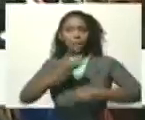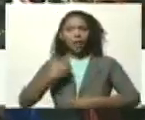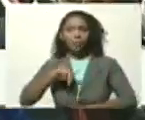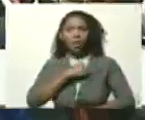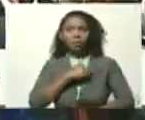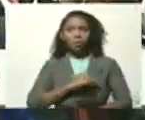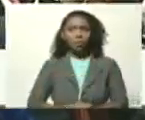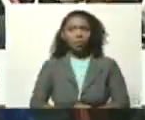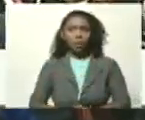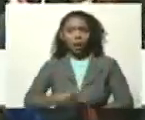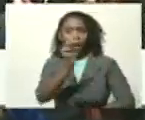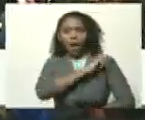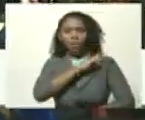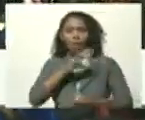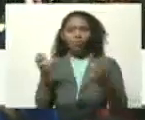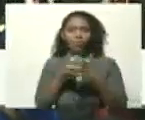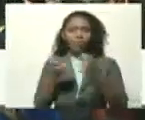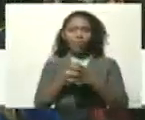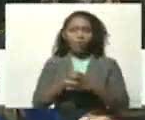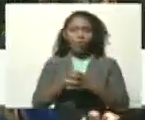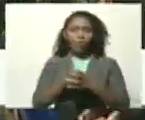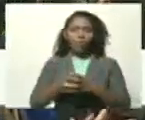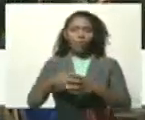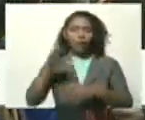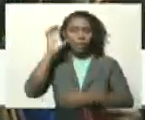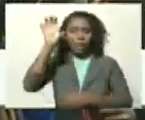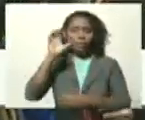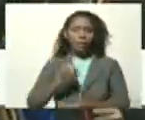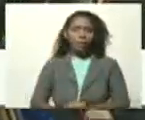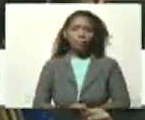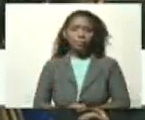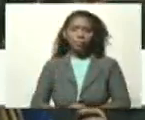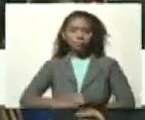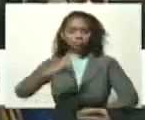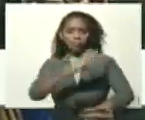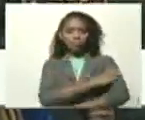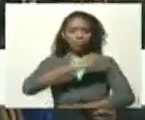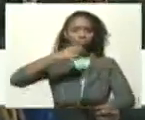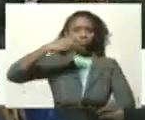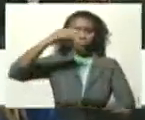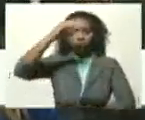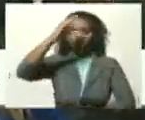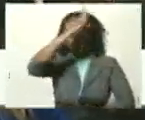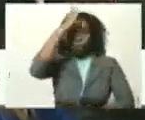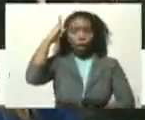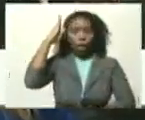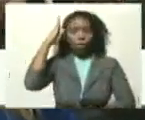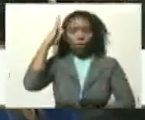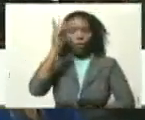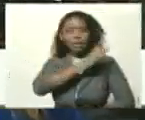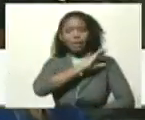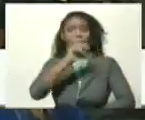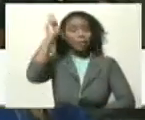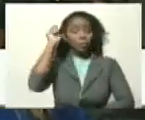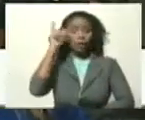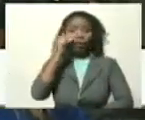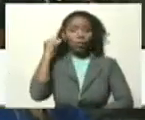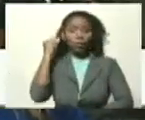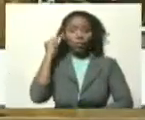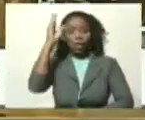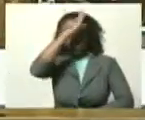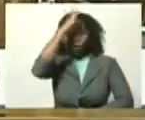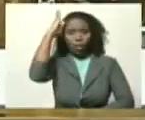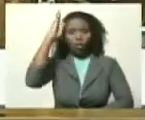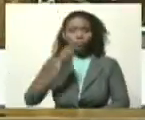nuestro jefe de bloque parlamentario, del bloque de la patria, capitán Diosdado Cabello Rondón, diputado Diosdado Cabello